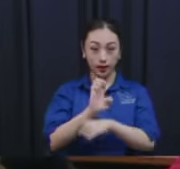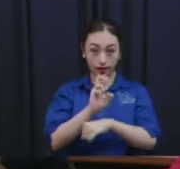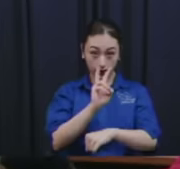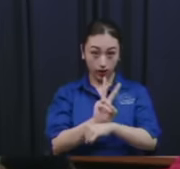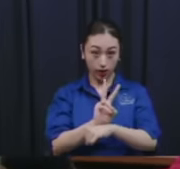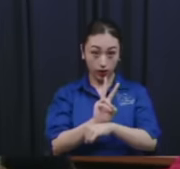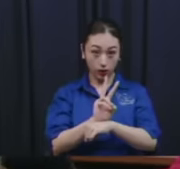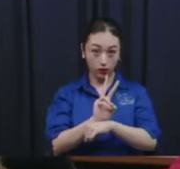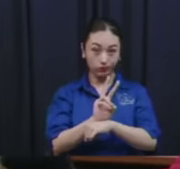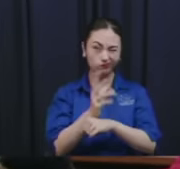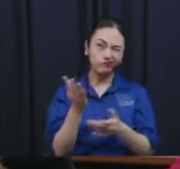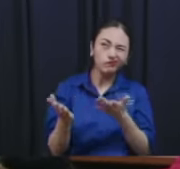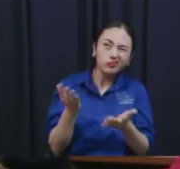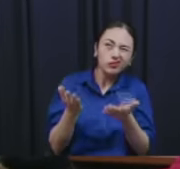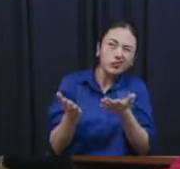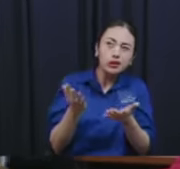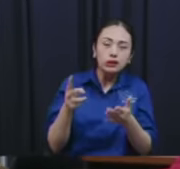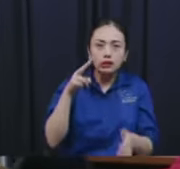con ojos